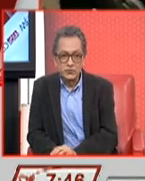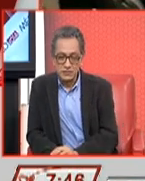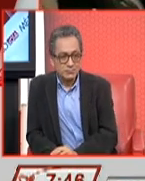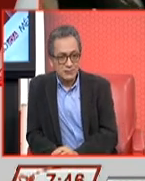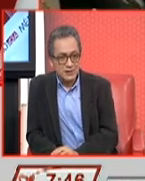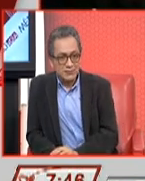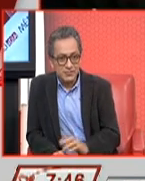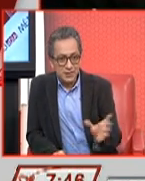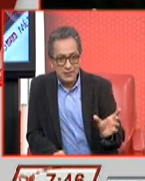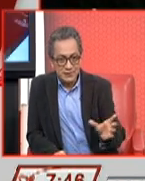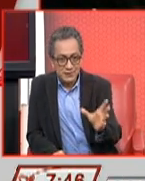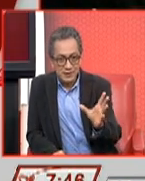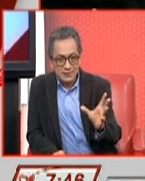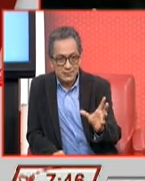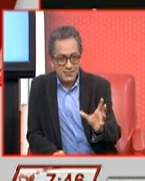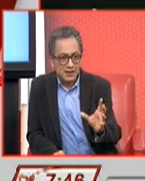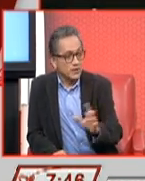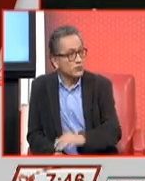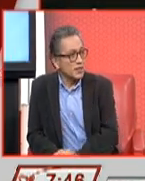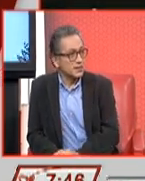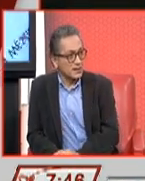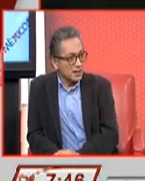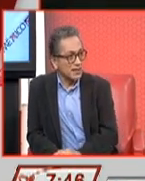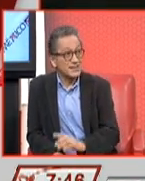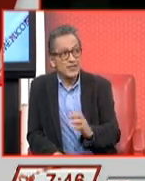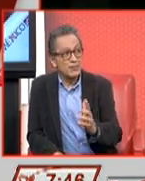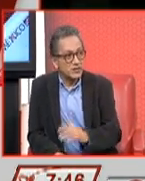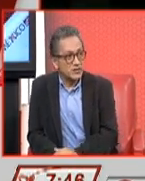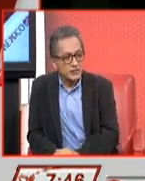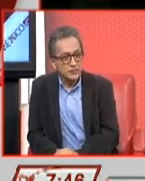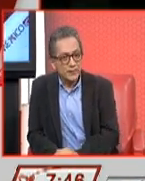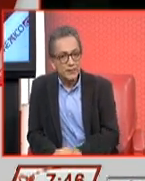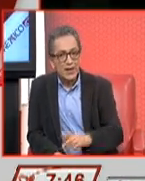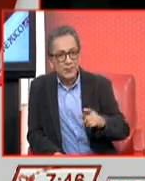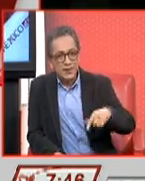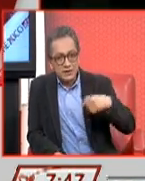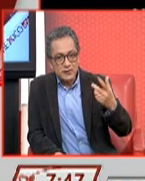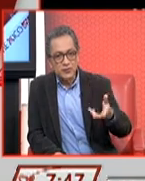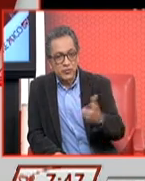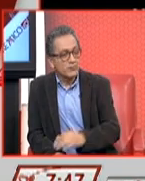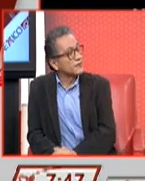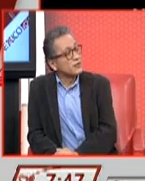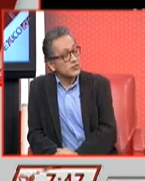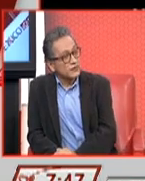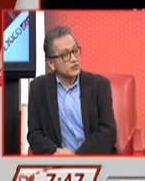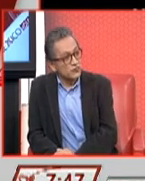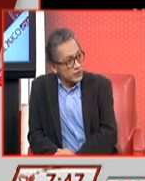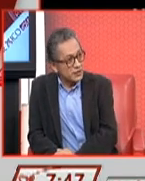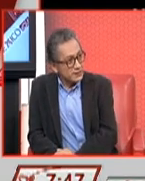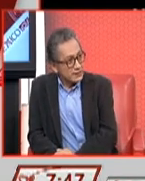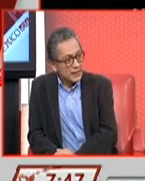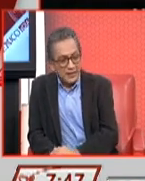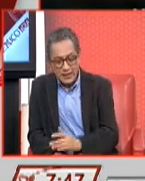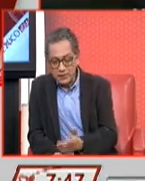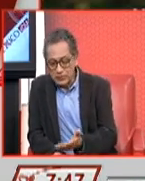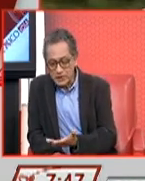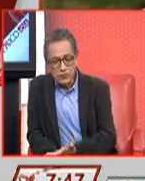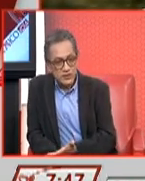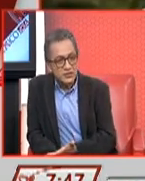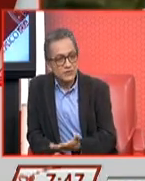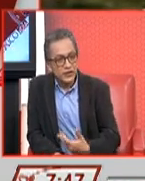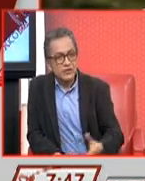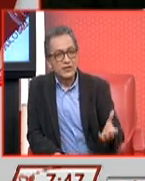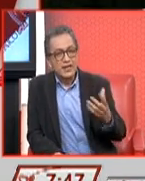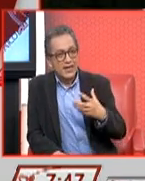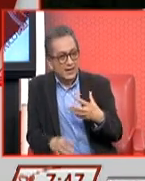digamos, desde la tribuna literaria, desde la prosa misma, a plantearnos problemas filosóficos fuertes en donde